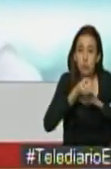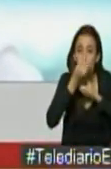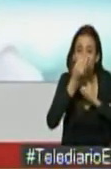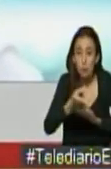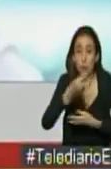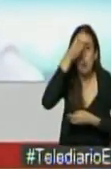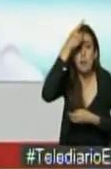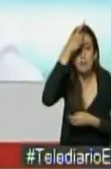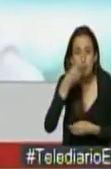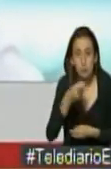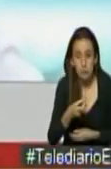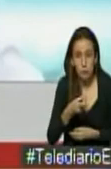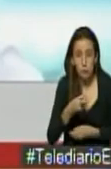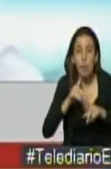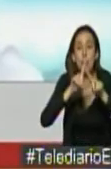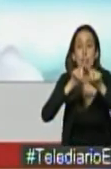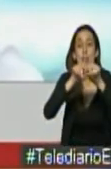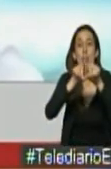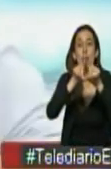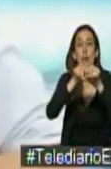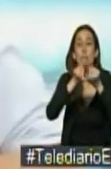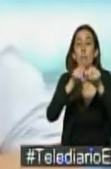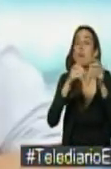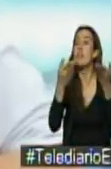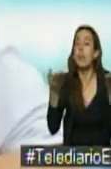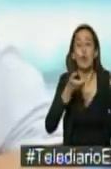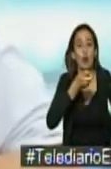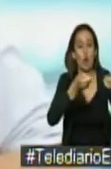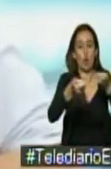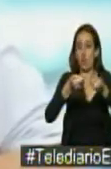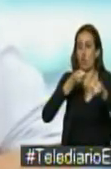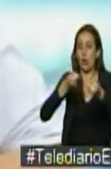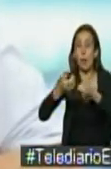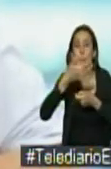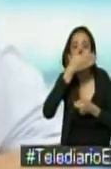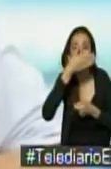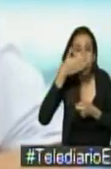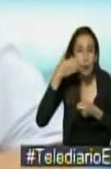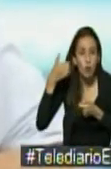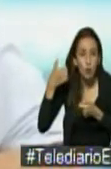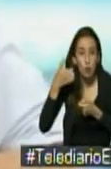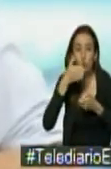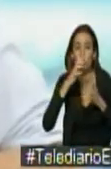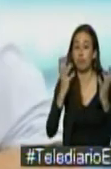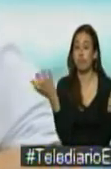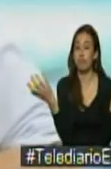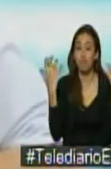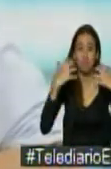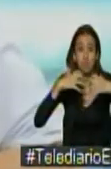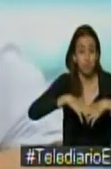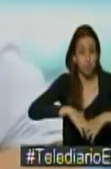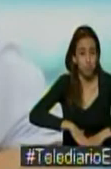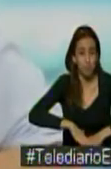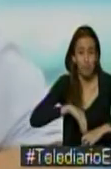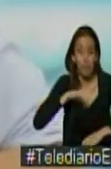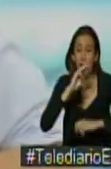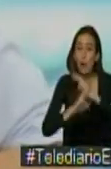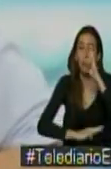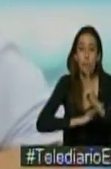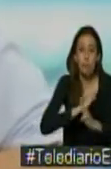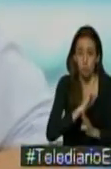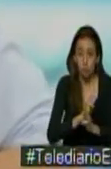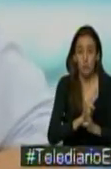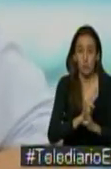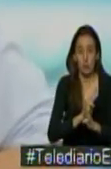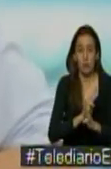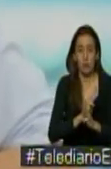Nacional en función de poder manejar de la mejor manera posible una crisis mundial que evidentemente ha